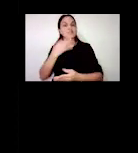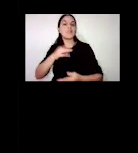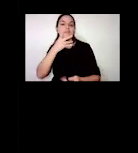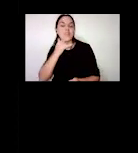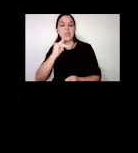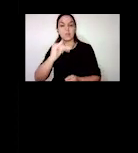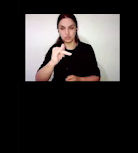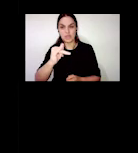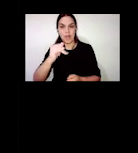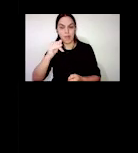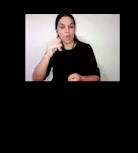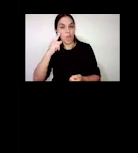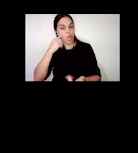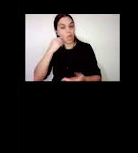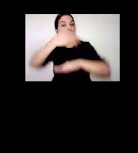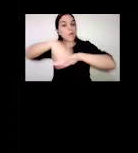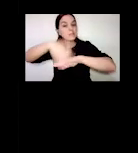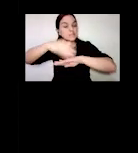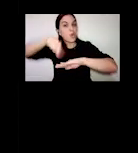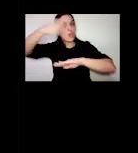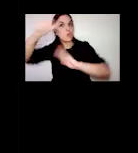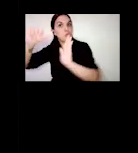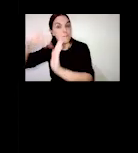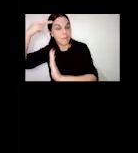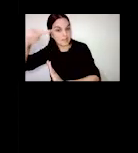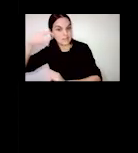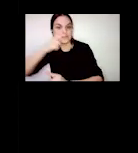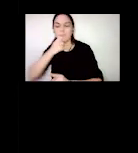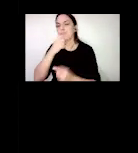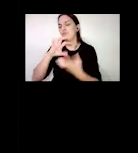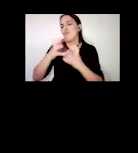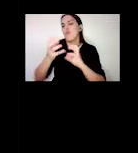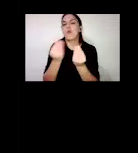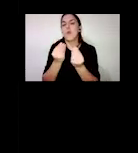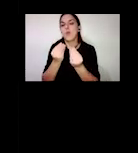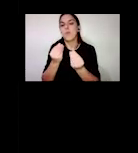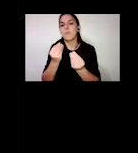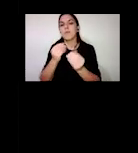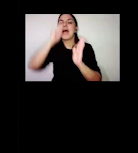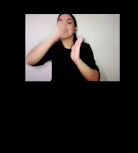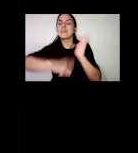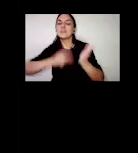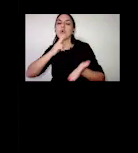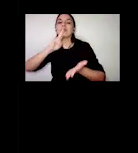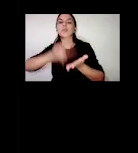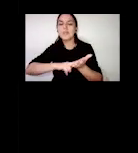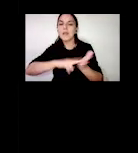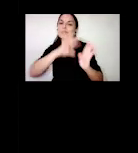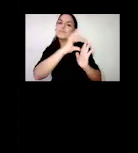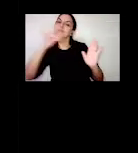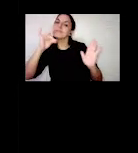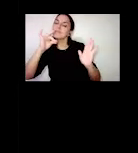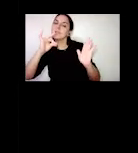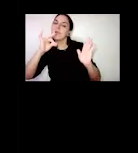un domicilio en el exterior. ¿Cómo? A través de registro tributario, elijo la opción